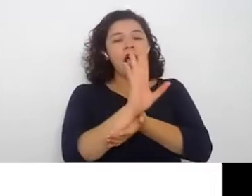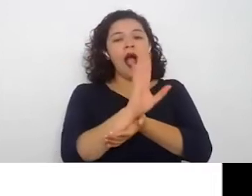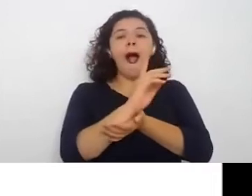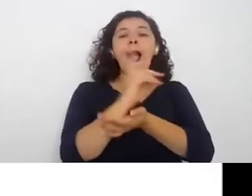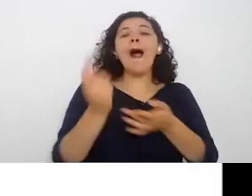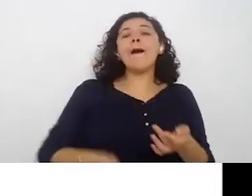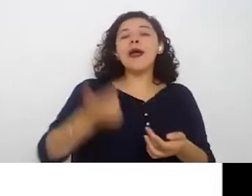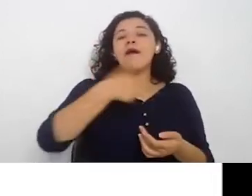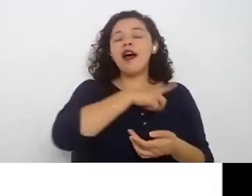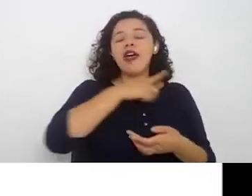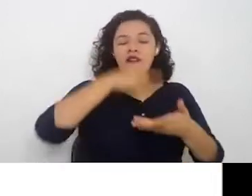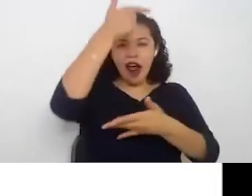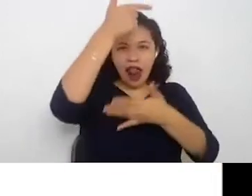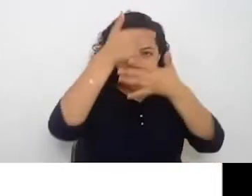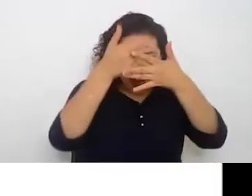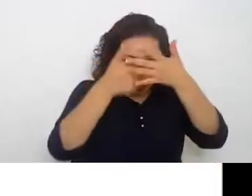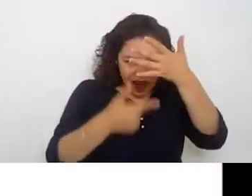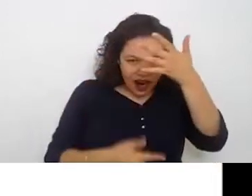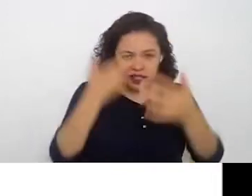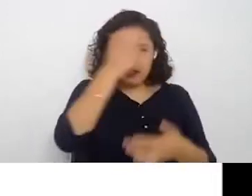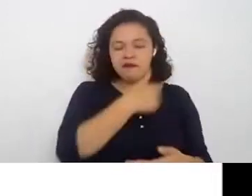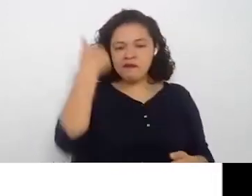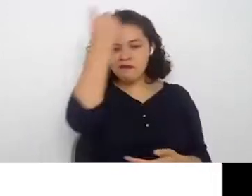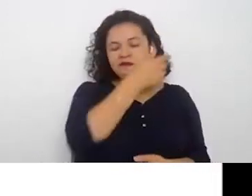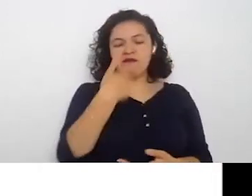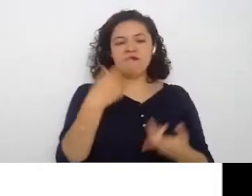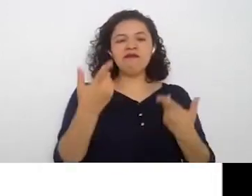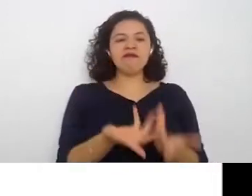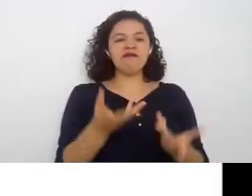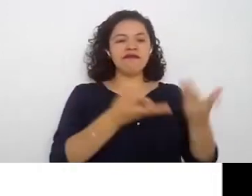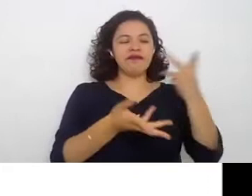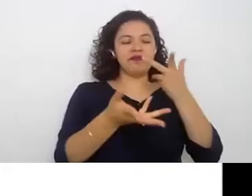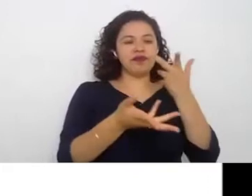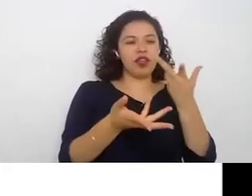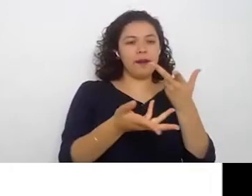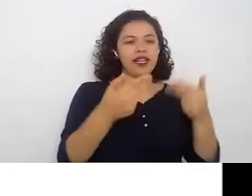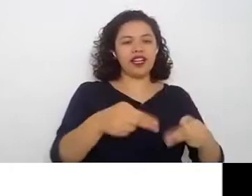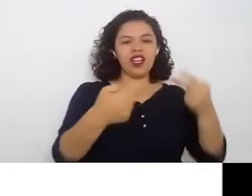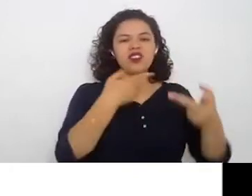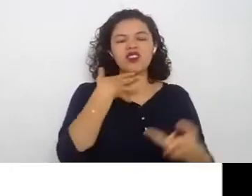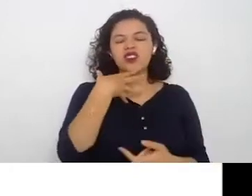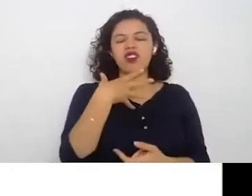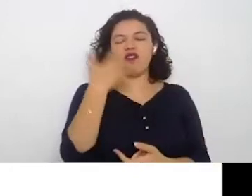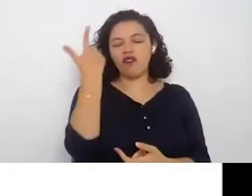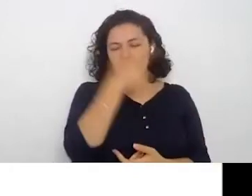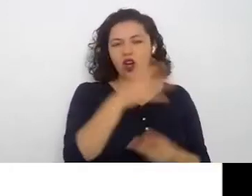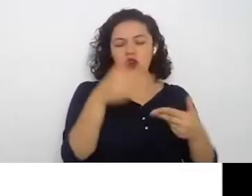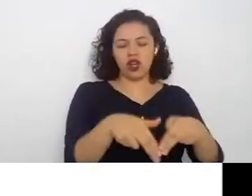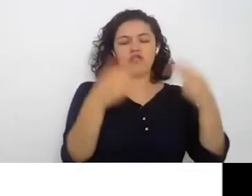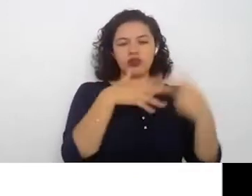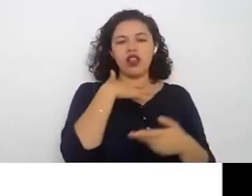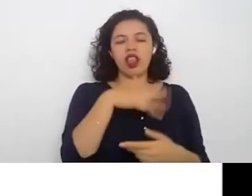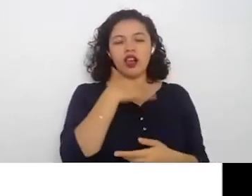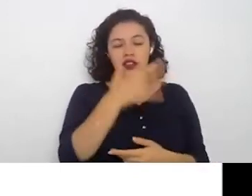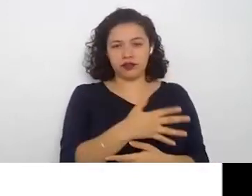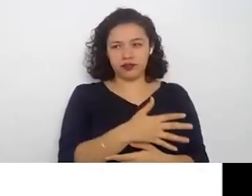ese listado, ¿verdad?, de las operaciones simuladas del SAT, en el que nos van a decir, esta persona no